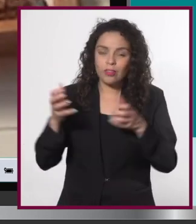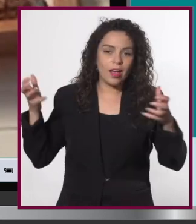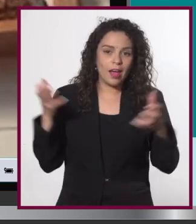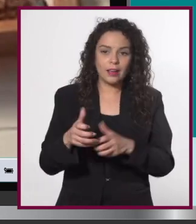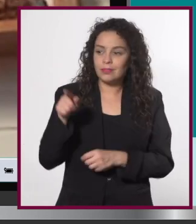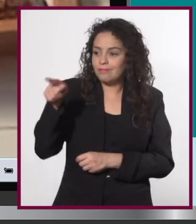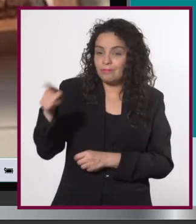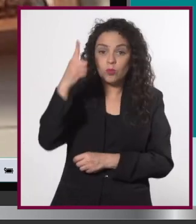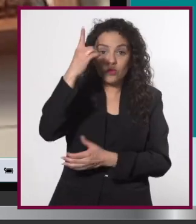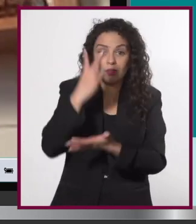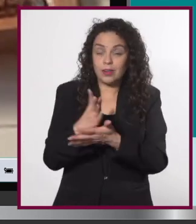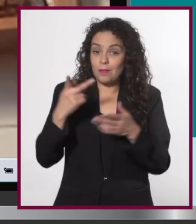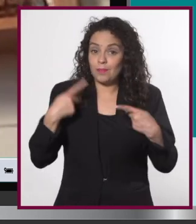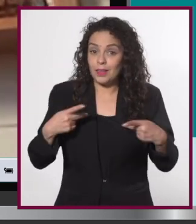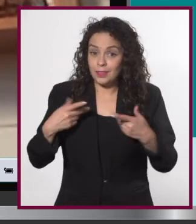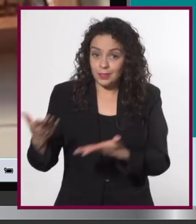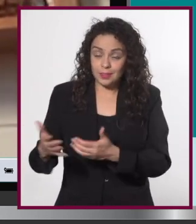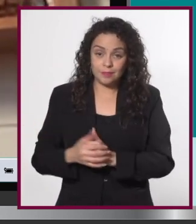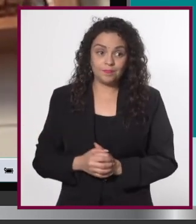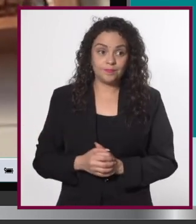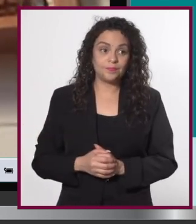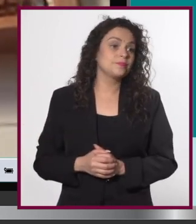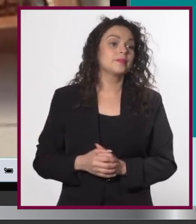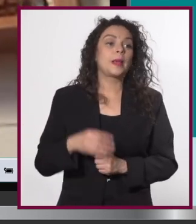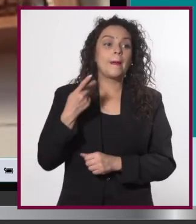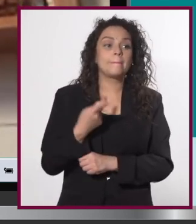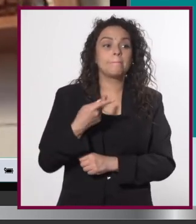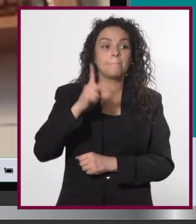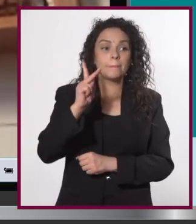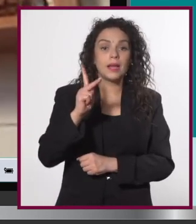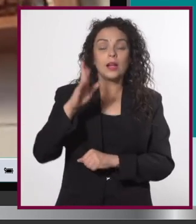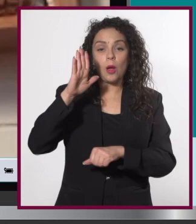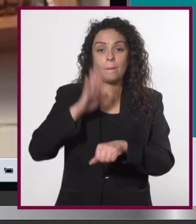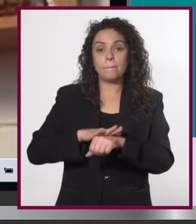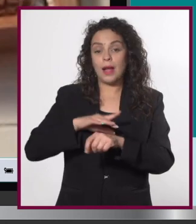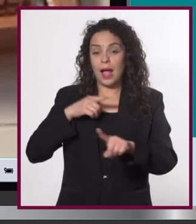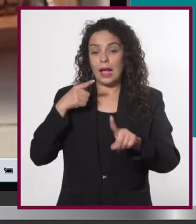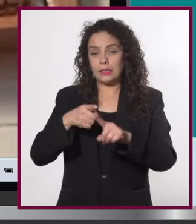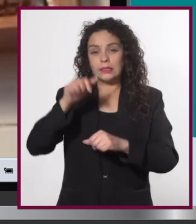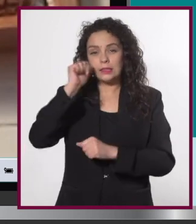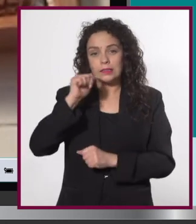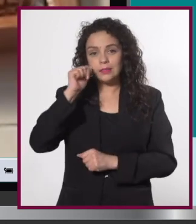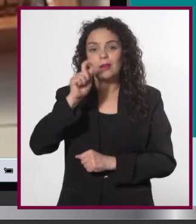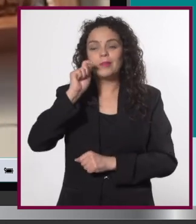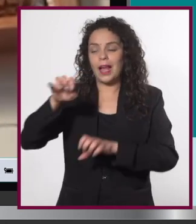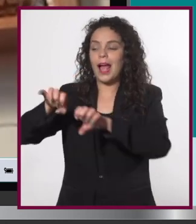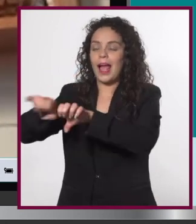todo, pero son los pocos. La mayor parte de las veces se hace en